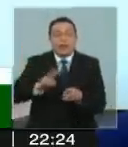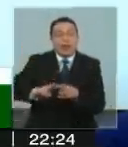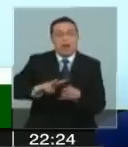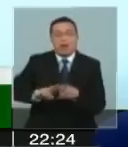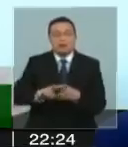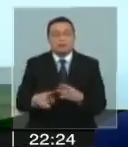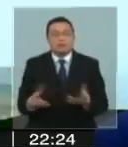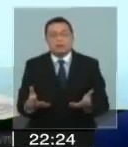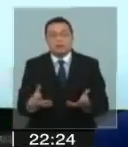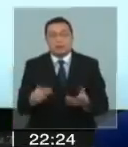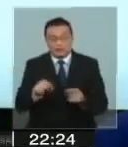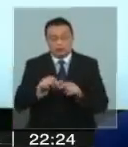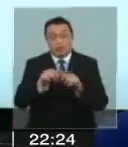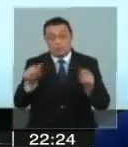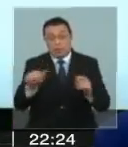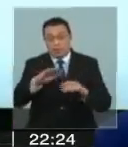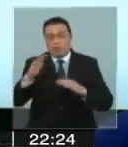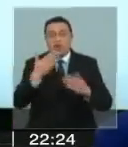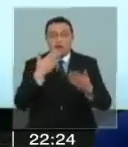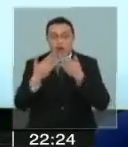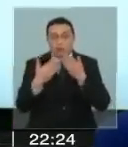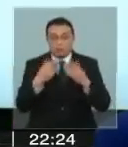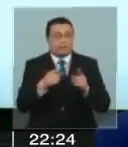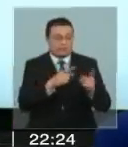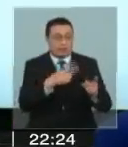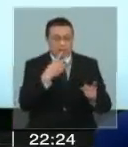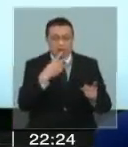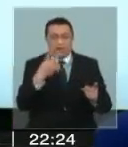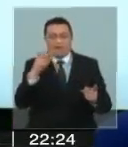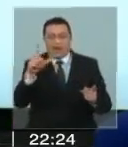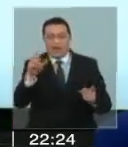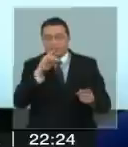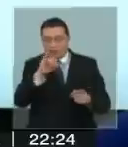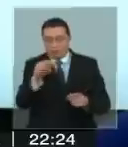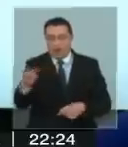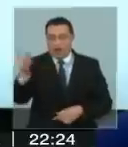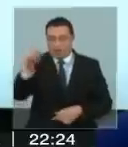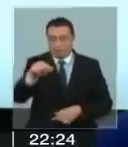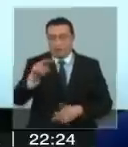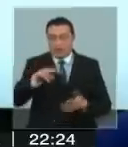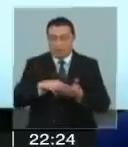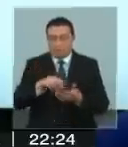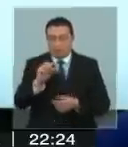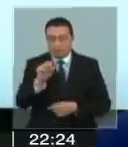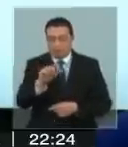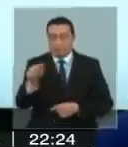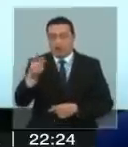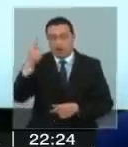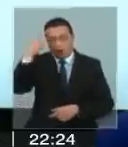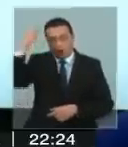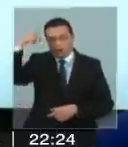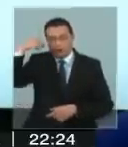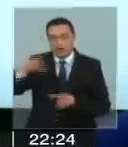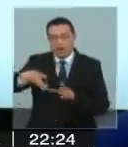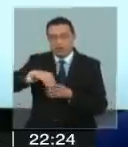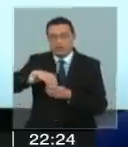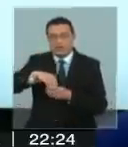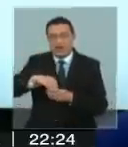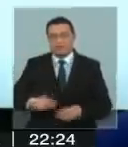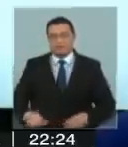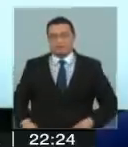trata. De eso y más vamos a conversar, también vamos a conocer a la Valentina al regreso, así es que esperen, nos volvemos de inmediato en Conciencia Inclusiva.